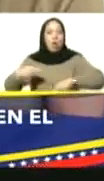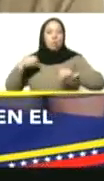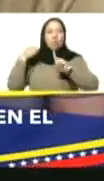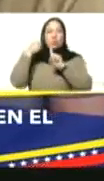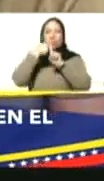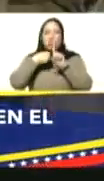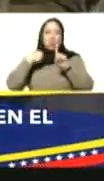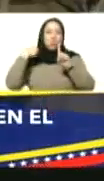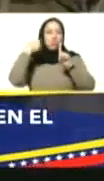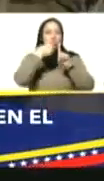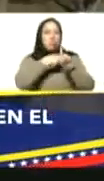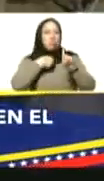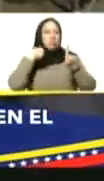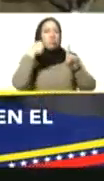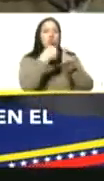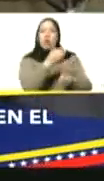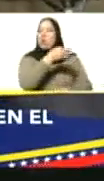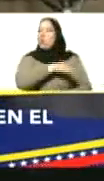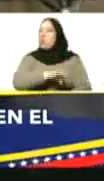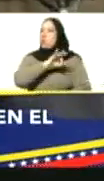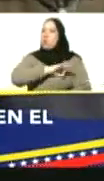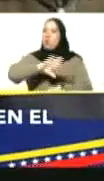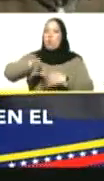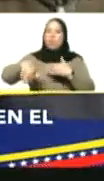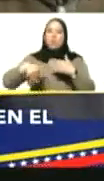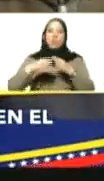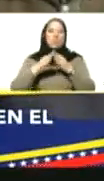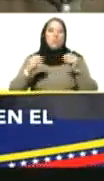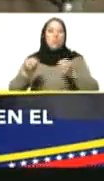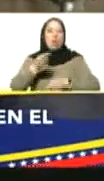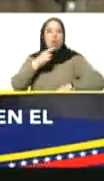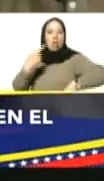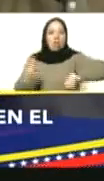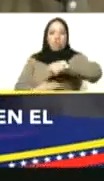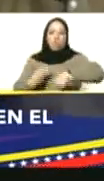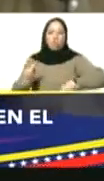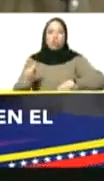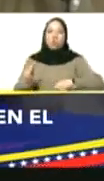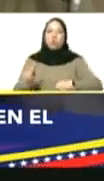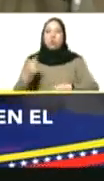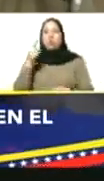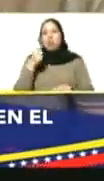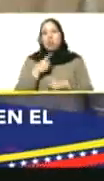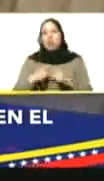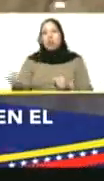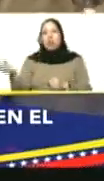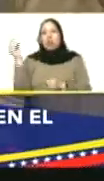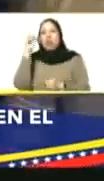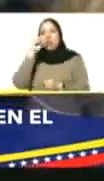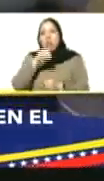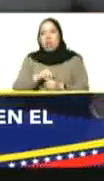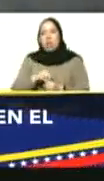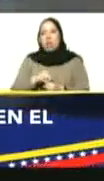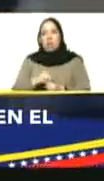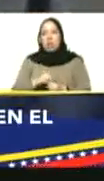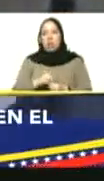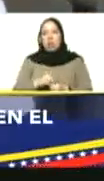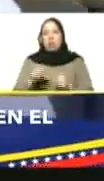social que dio todo por la revolución. Incluso, presidente, es